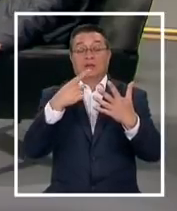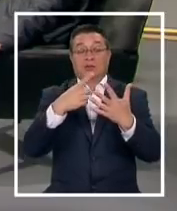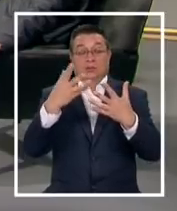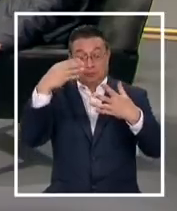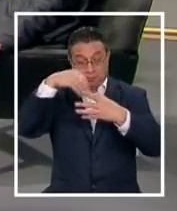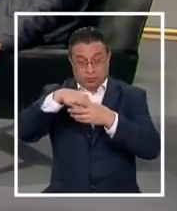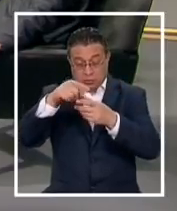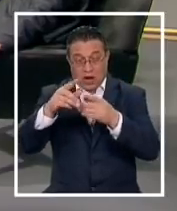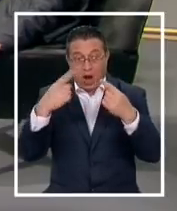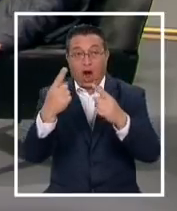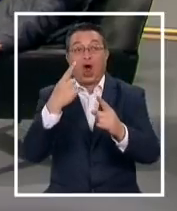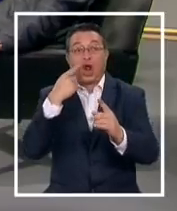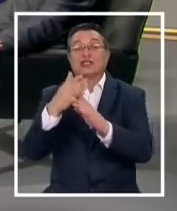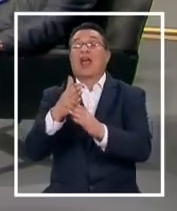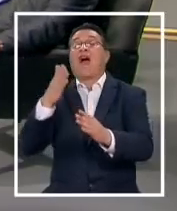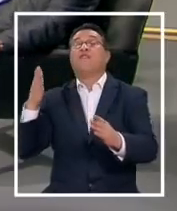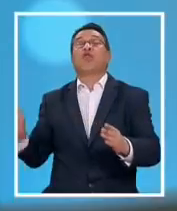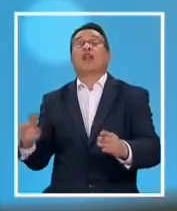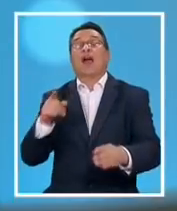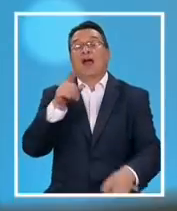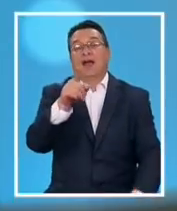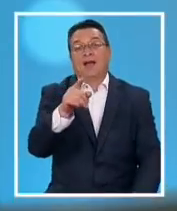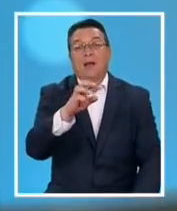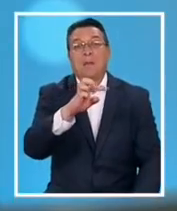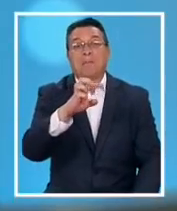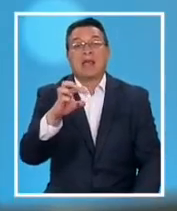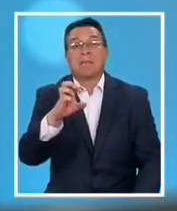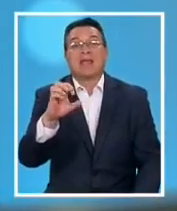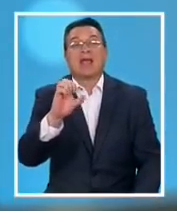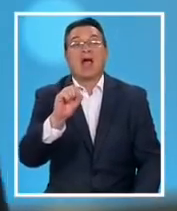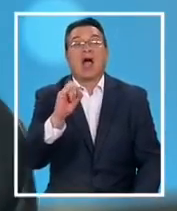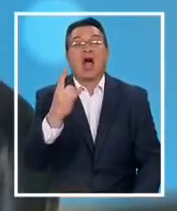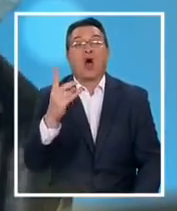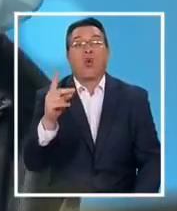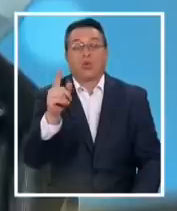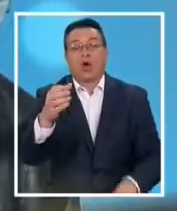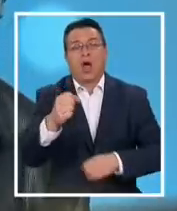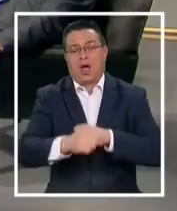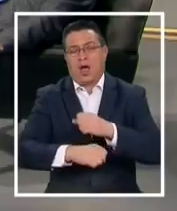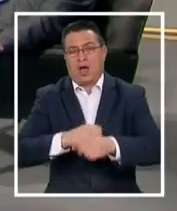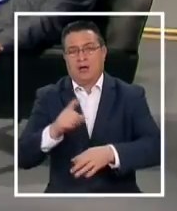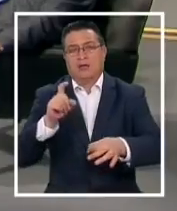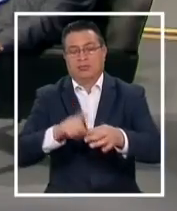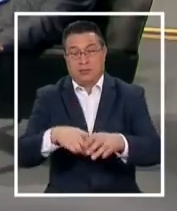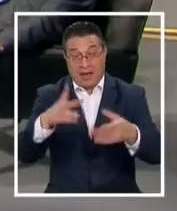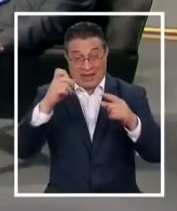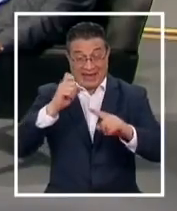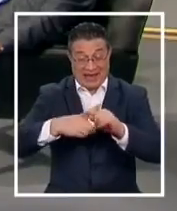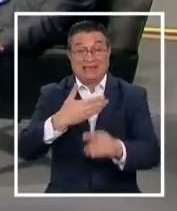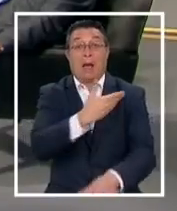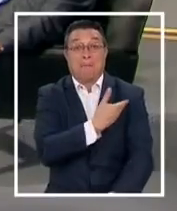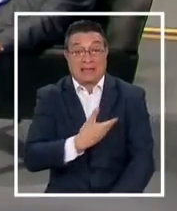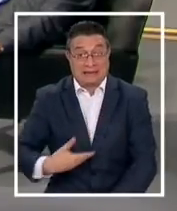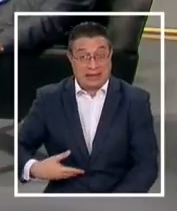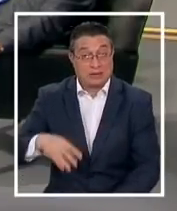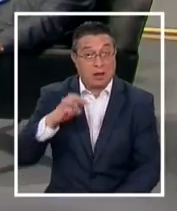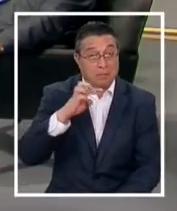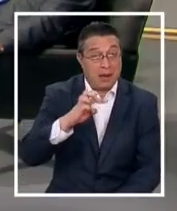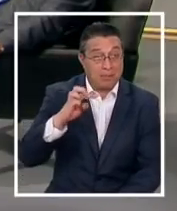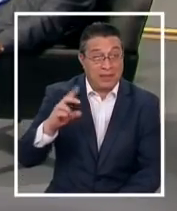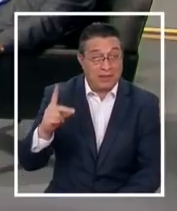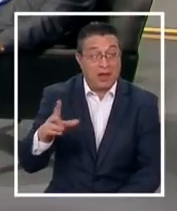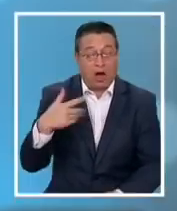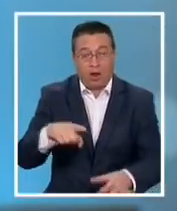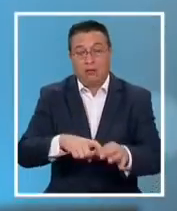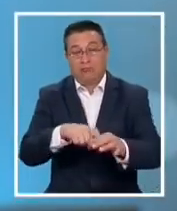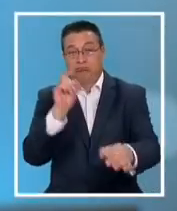que conoce el bosque. Don Pepe Out hoy día es independiente, militó muchos años, dirigió, fue presidente del PPD. Primero,